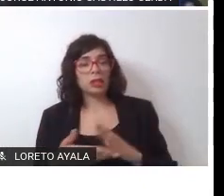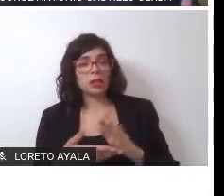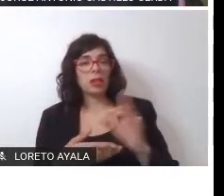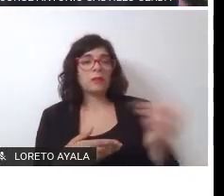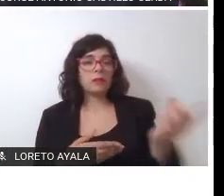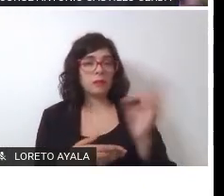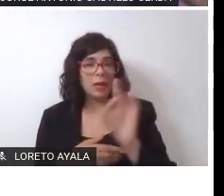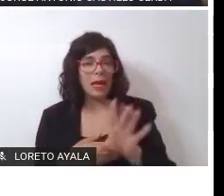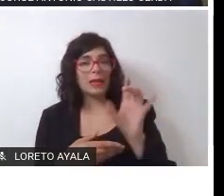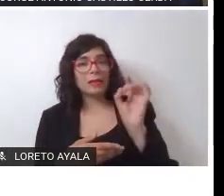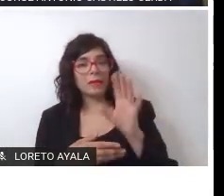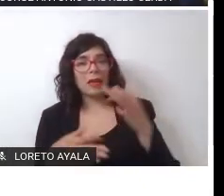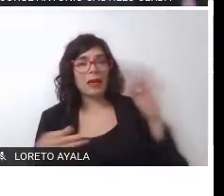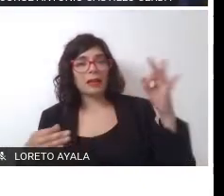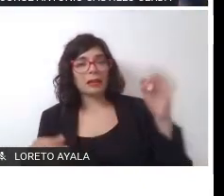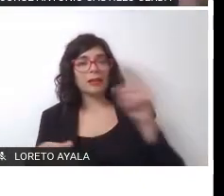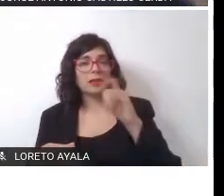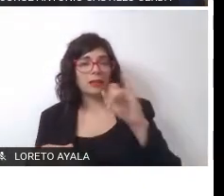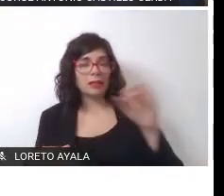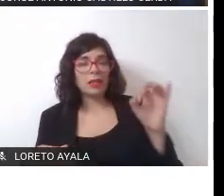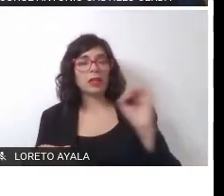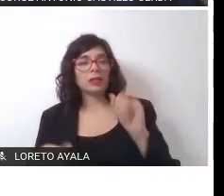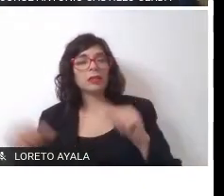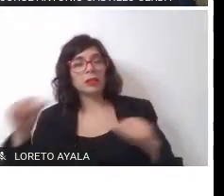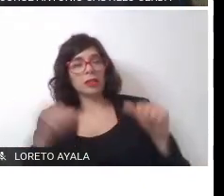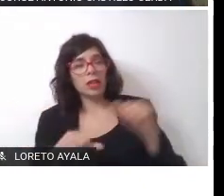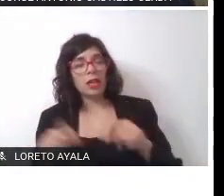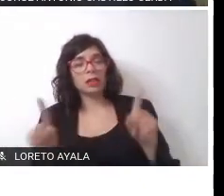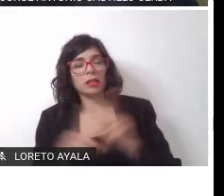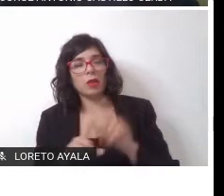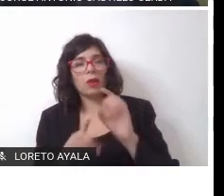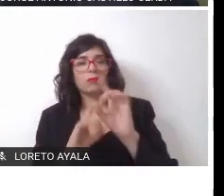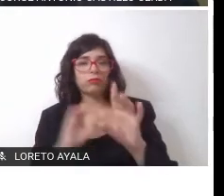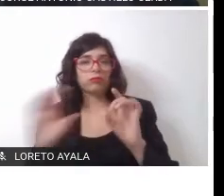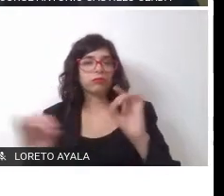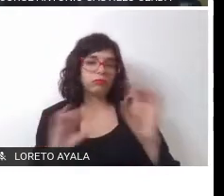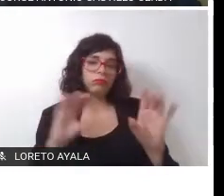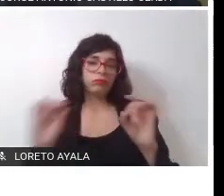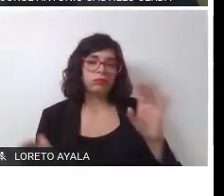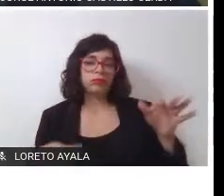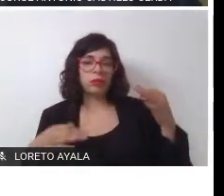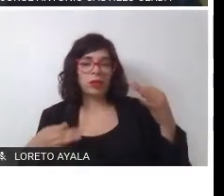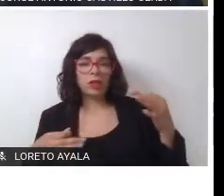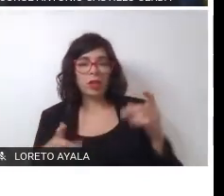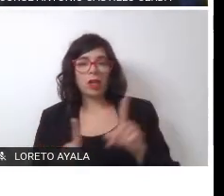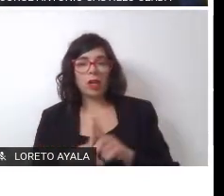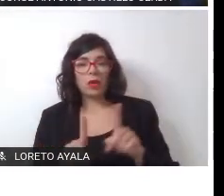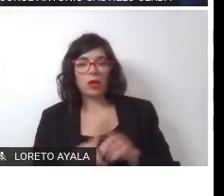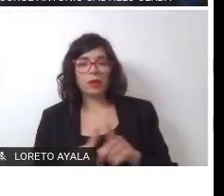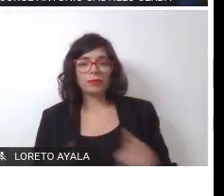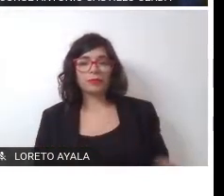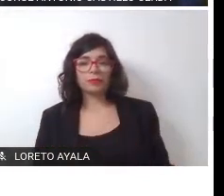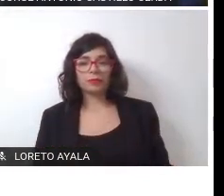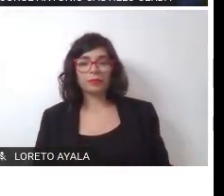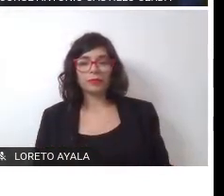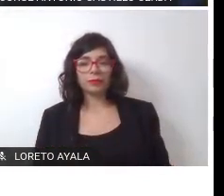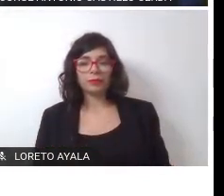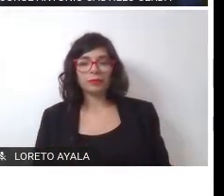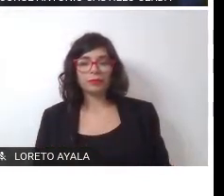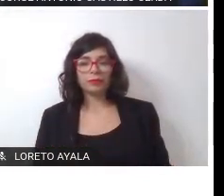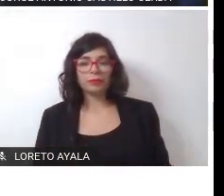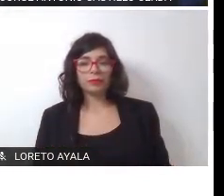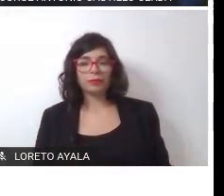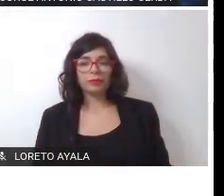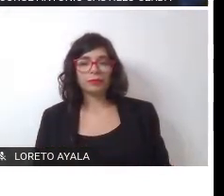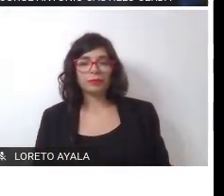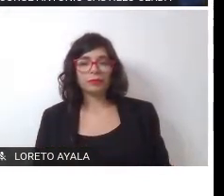guía, aportan a ciencias, aportan a matemática, que son las asignaturas que se eligieron para